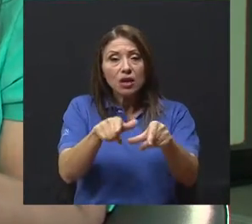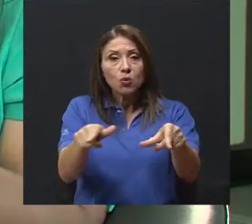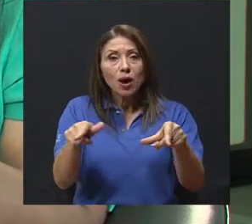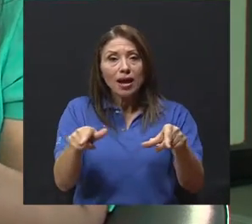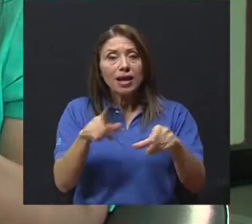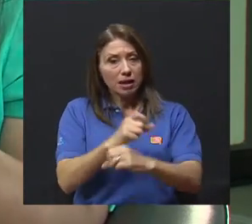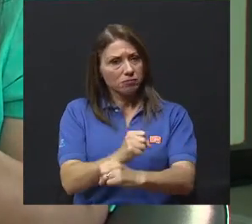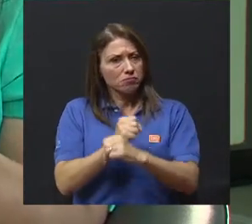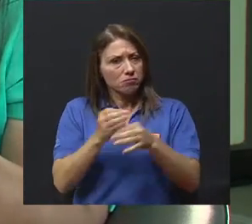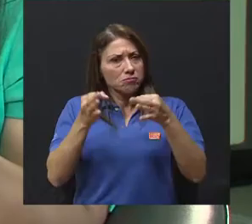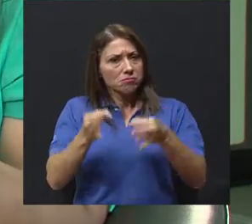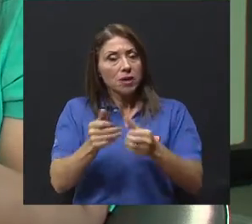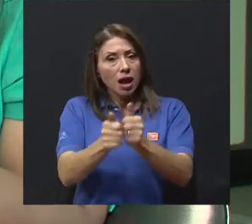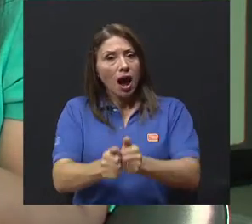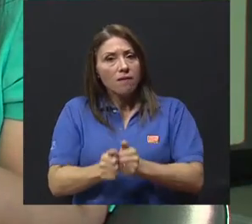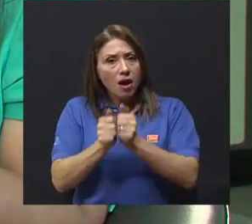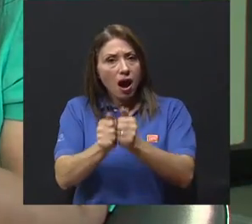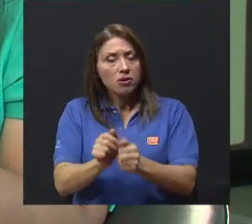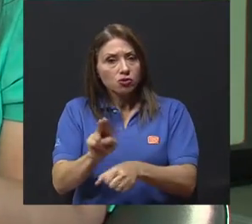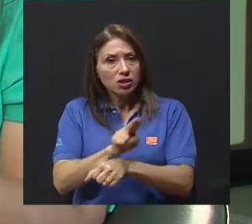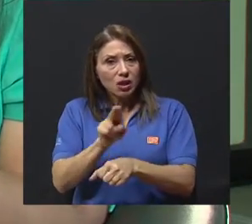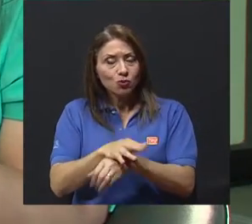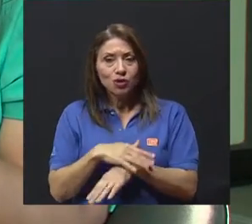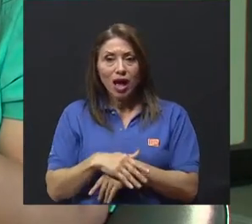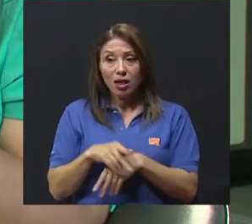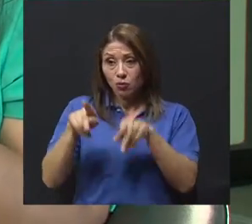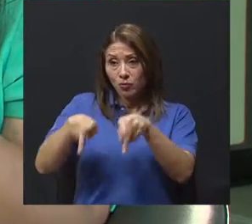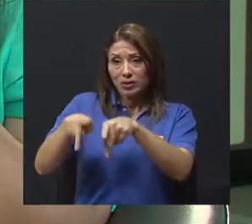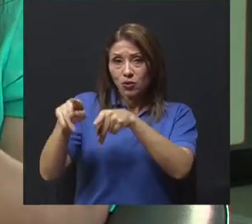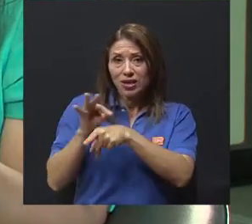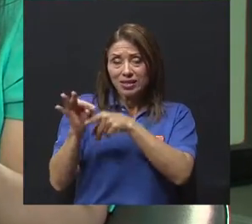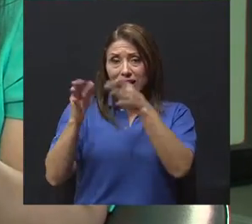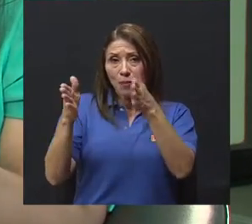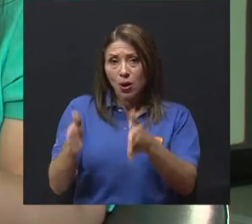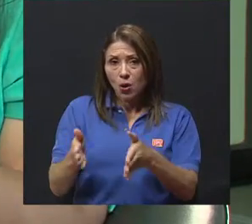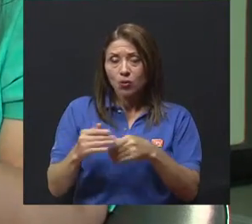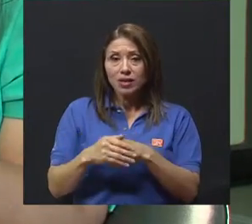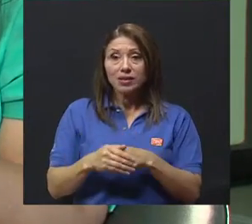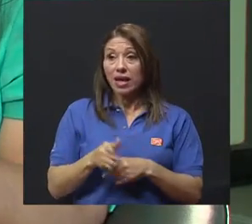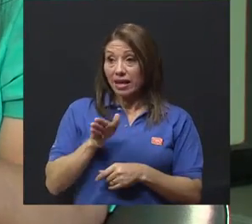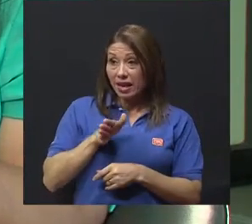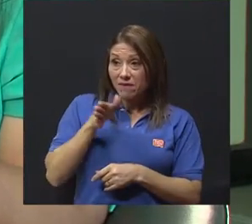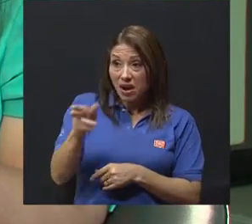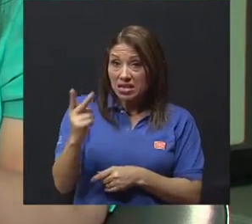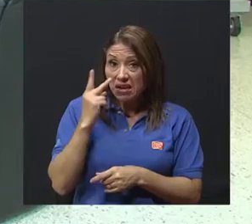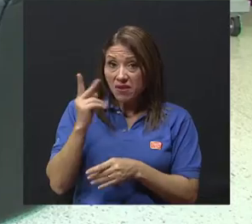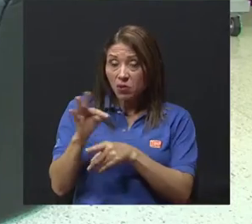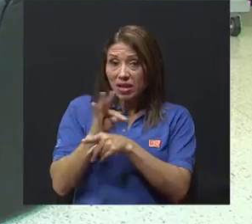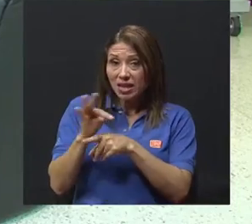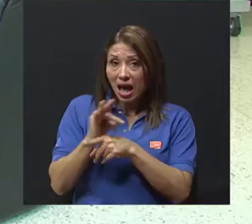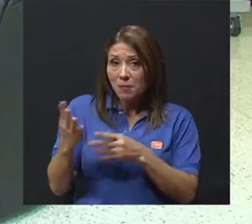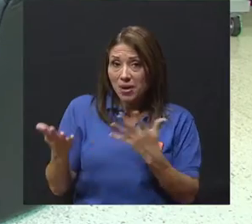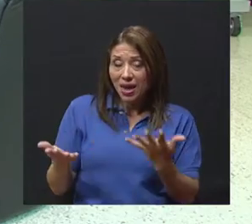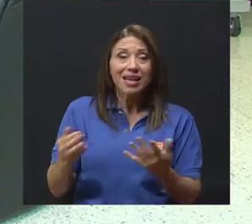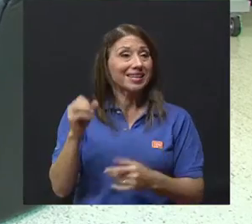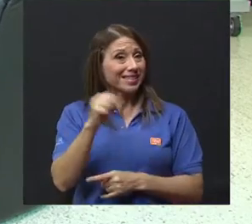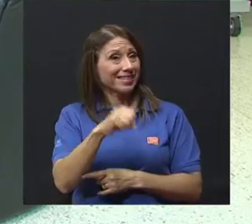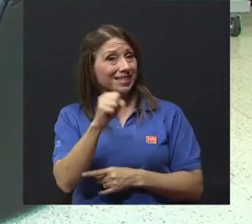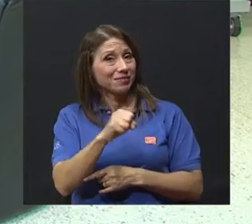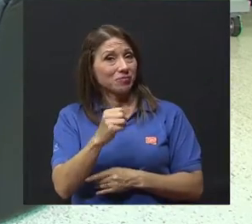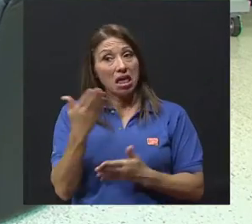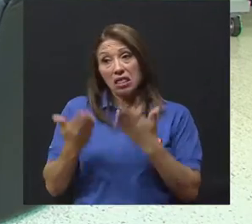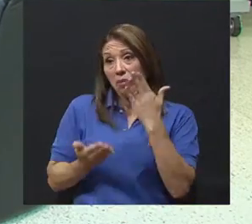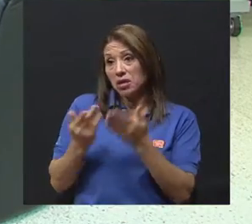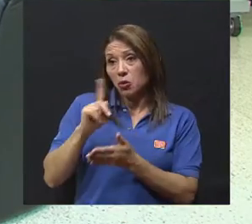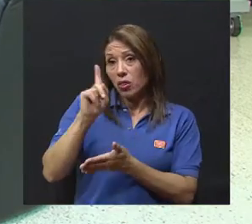caballos que están usando de los terapeutas que conozcan las personas no se